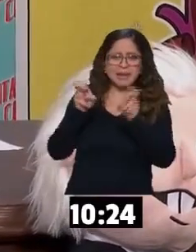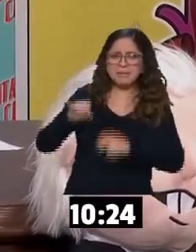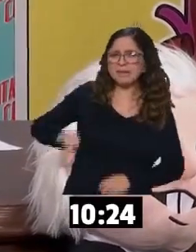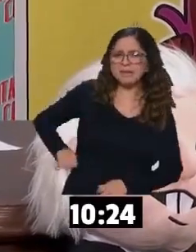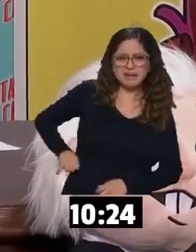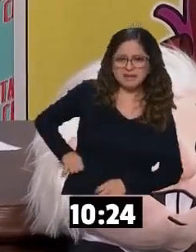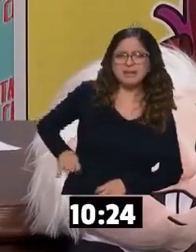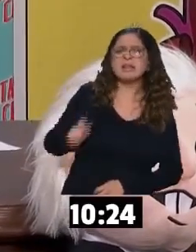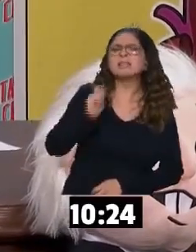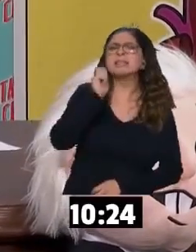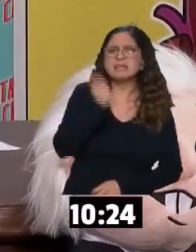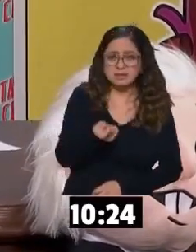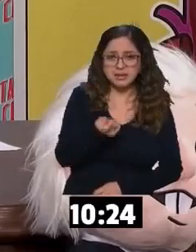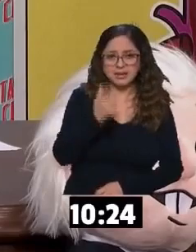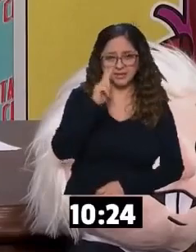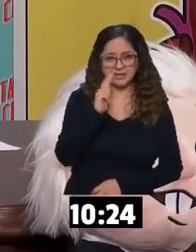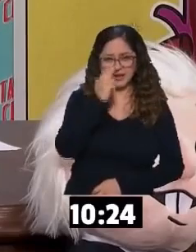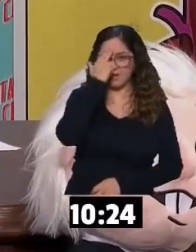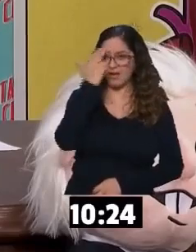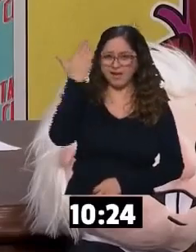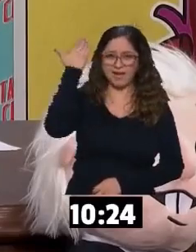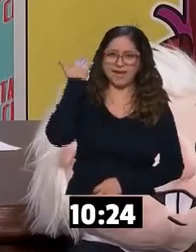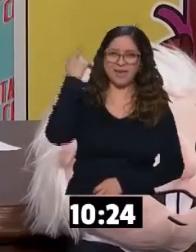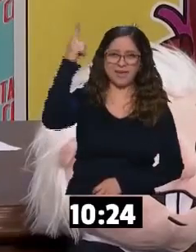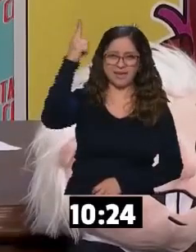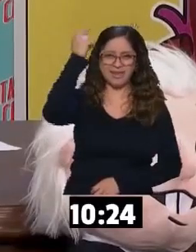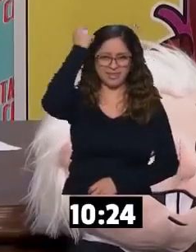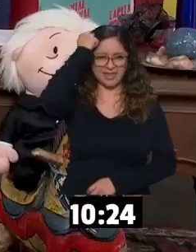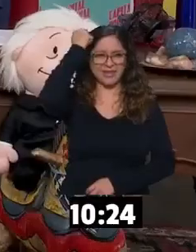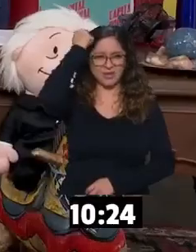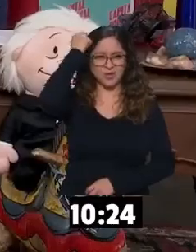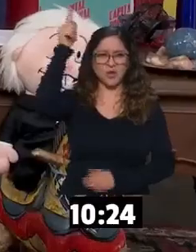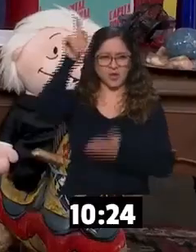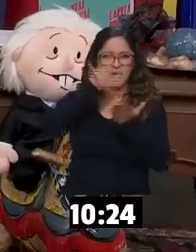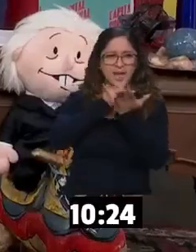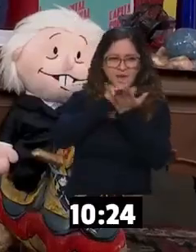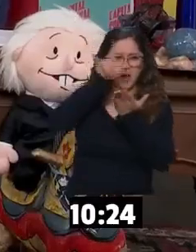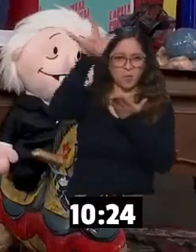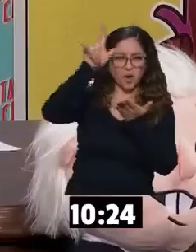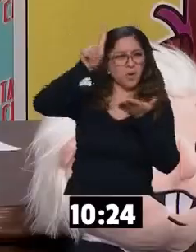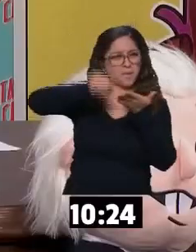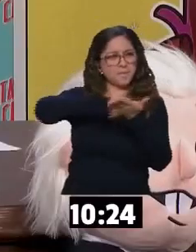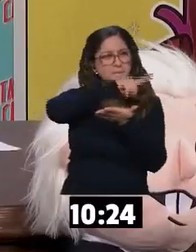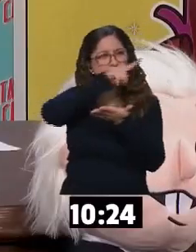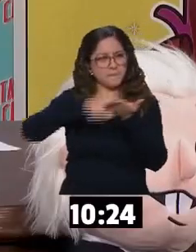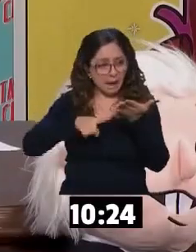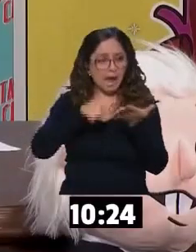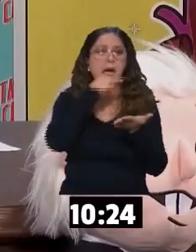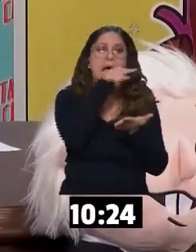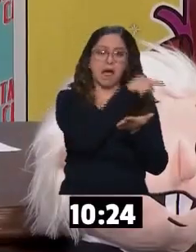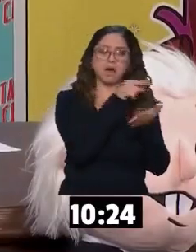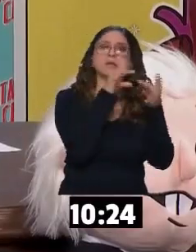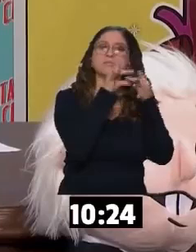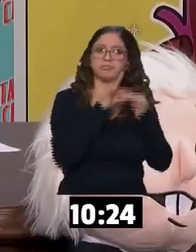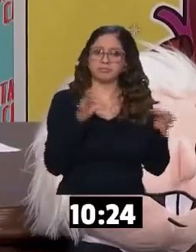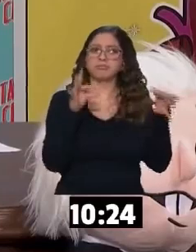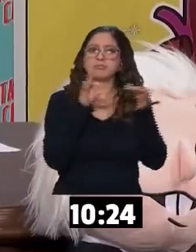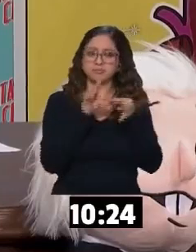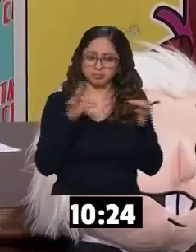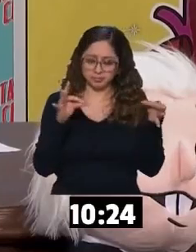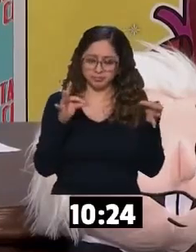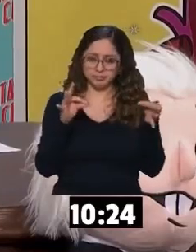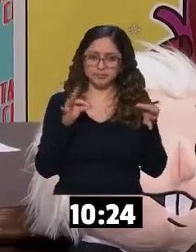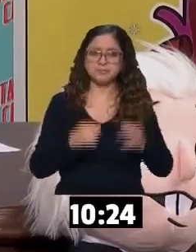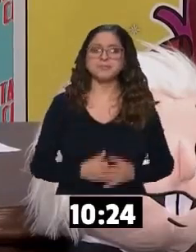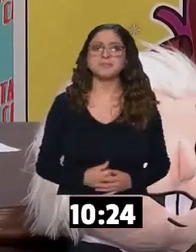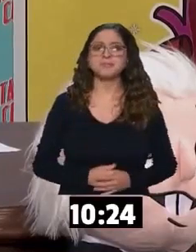del proyecto de Texcoco. Ah, del aeropuerto del aeropuerto de allá. Del FIFI. Y cómo este